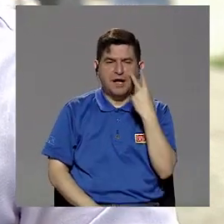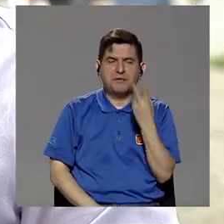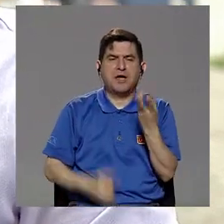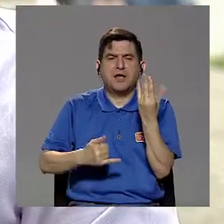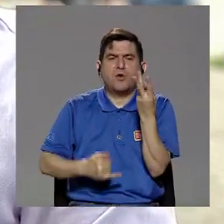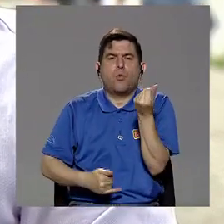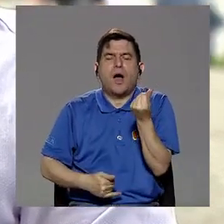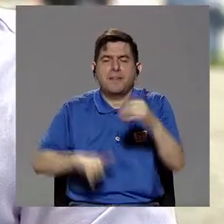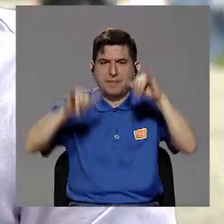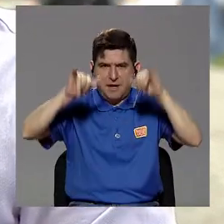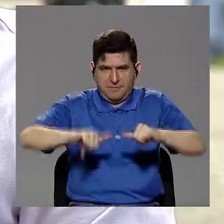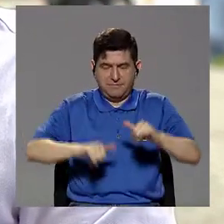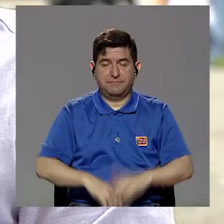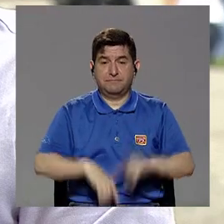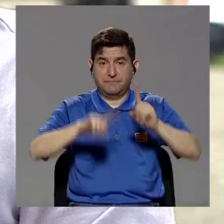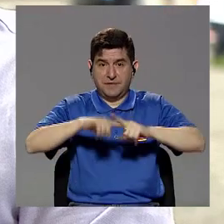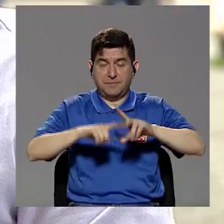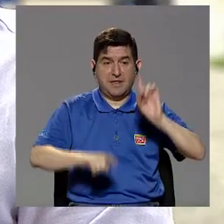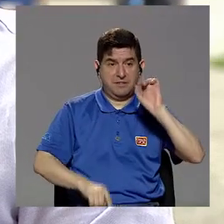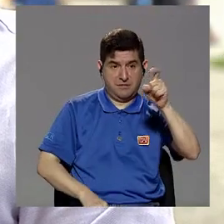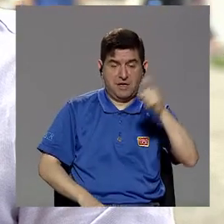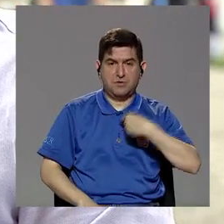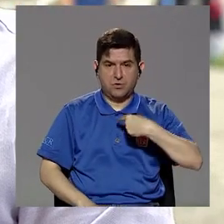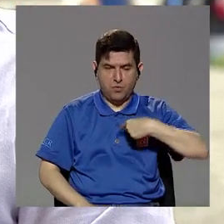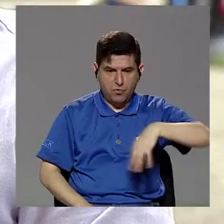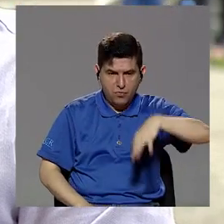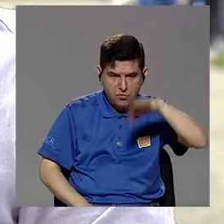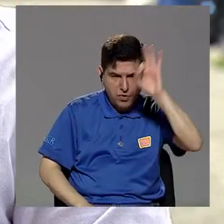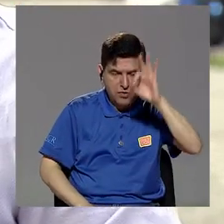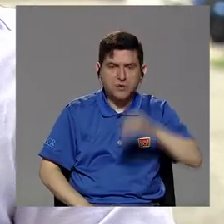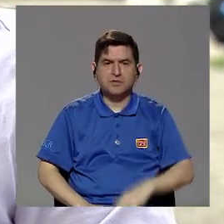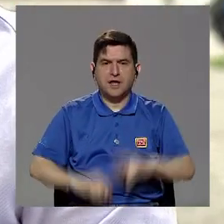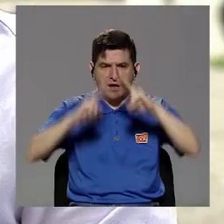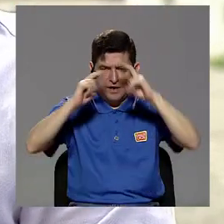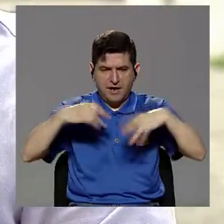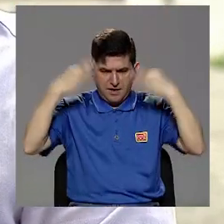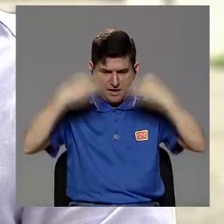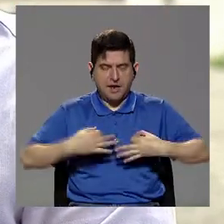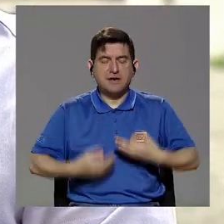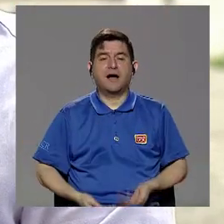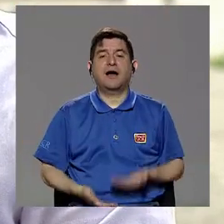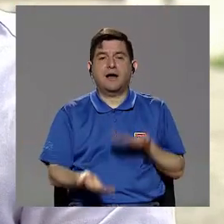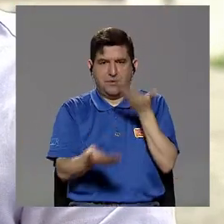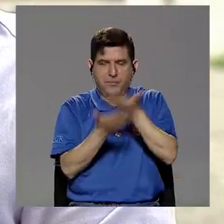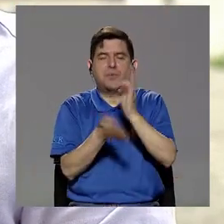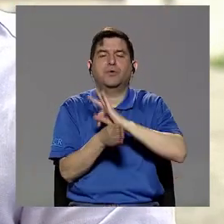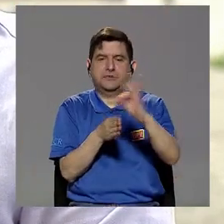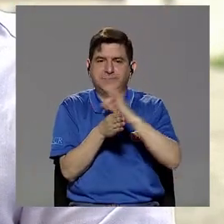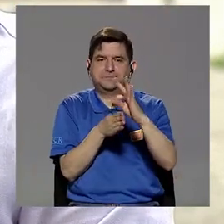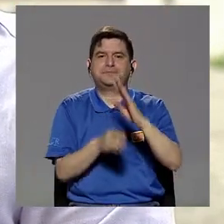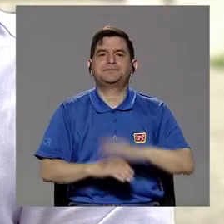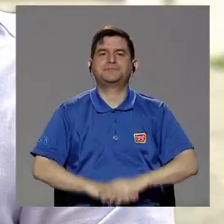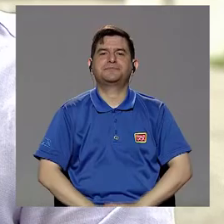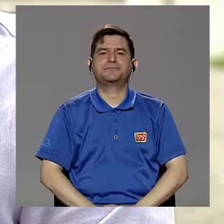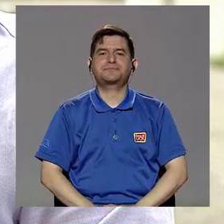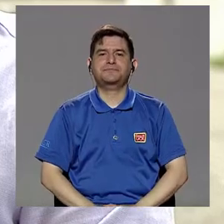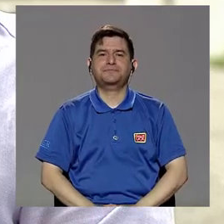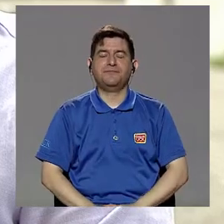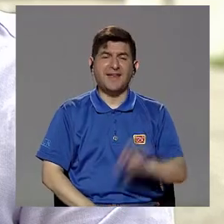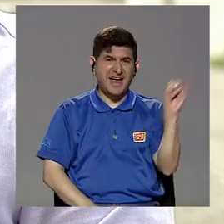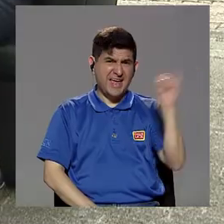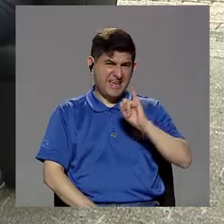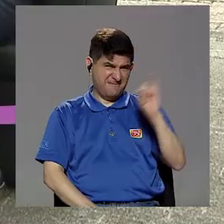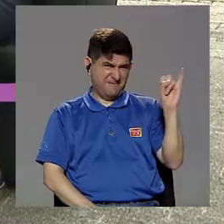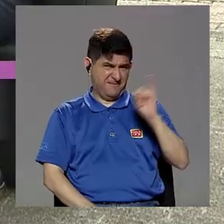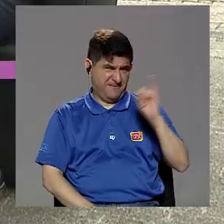adentro. Y dependiendo del diagnóstico, dependiendo de lo que uno encuentre, el examen físico, el tipo de tratamiento que le va a ofrecer a la paciente. Doctor,